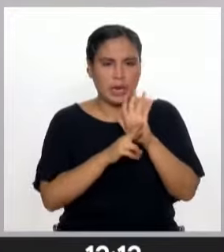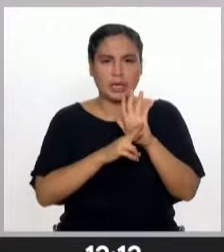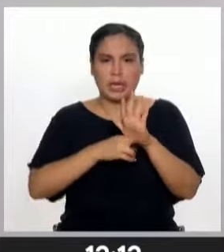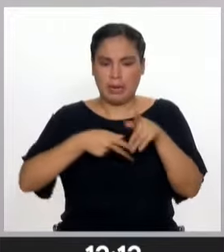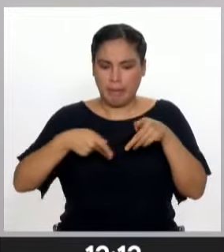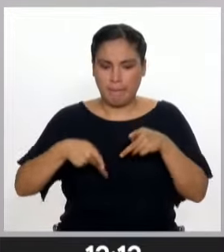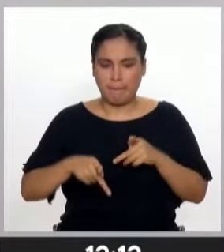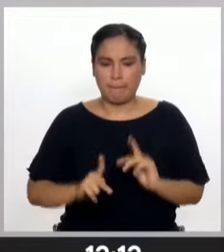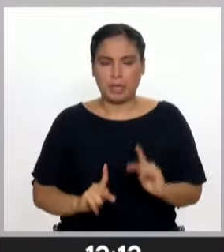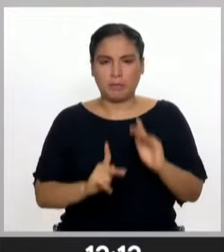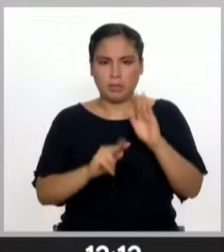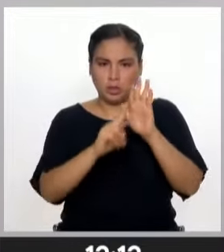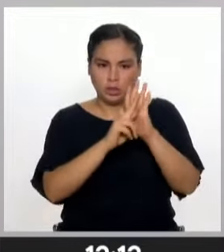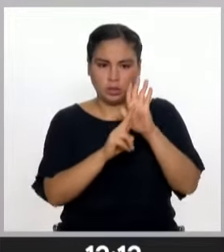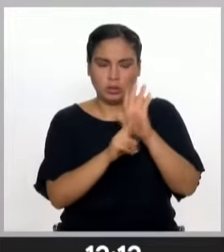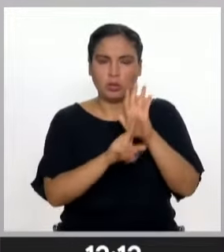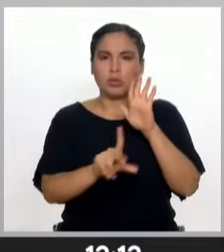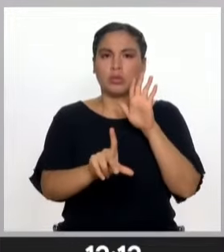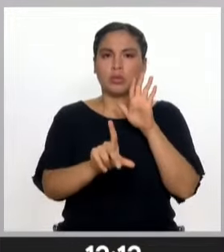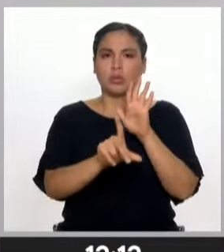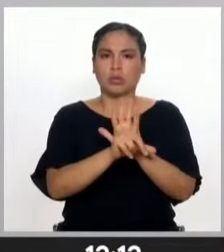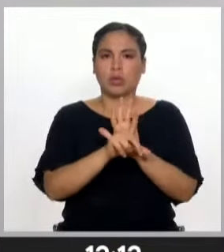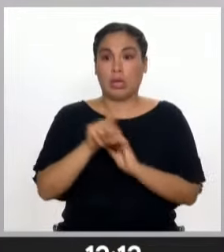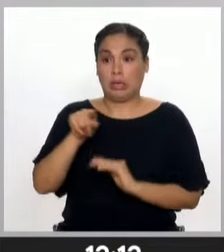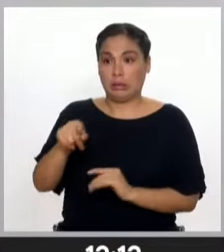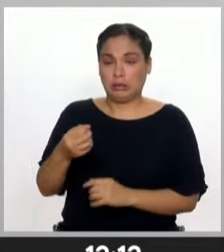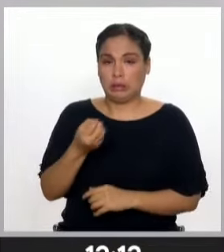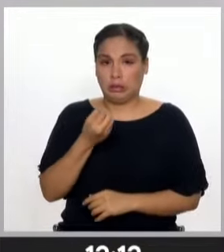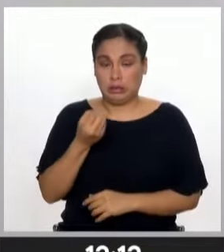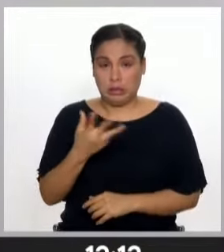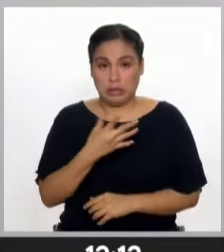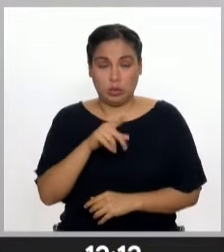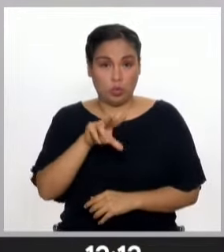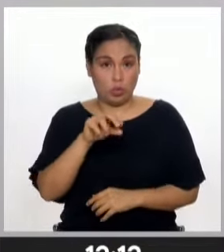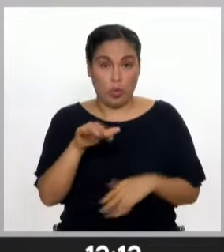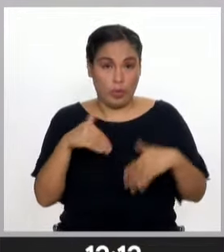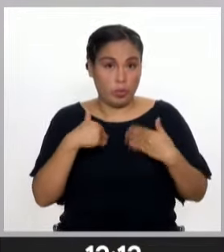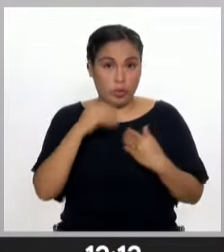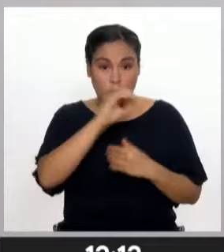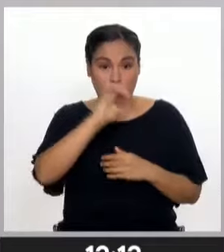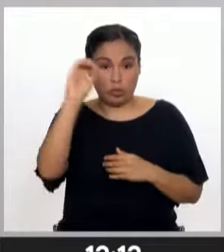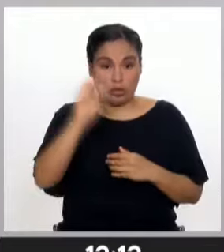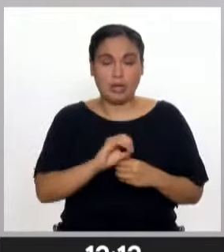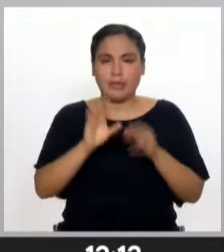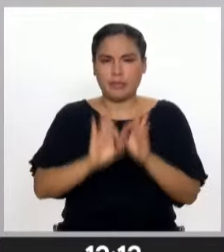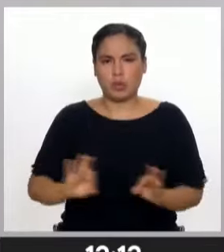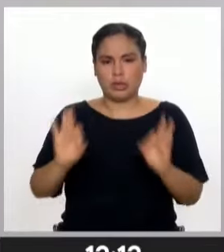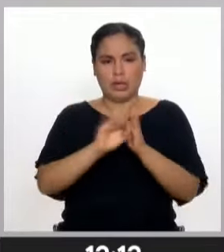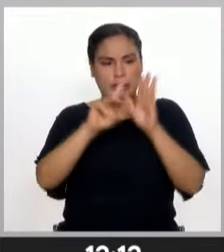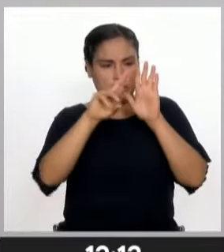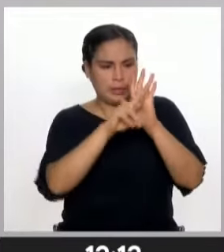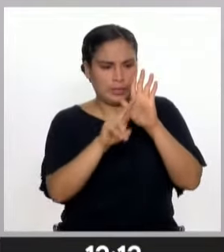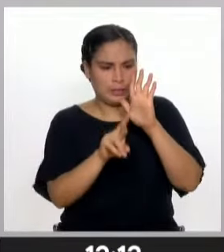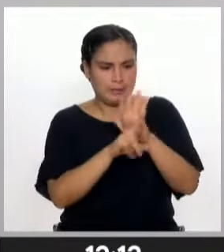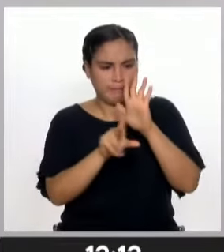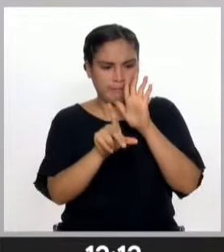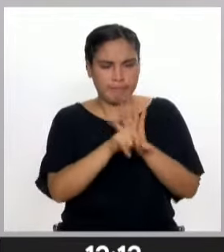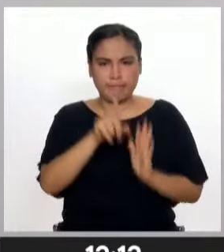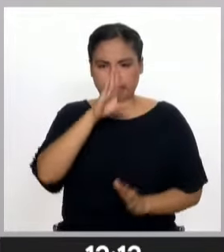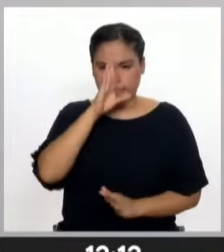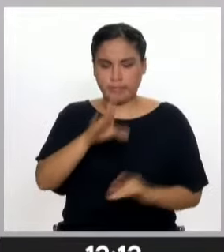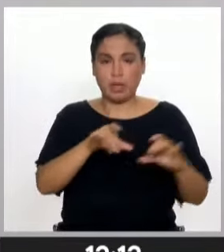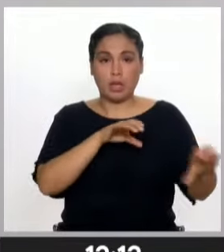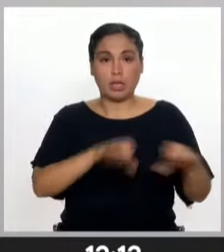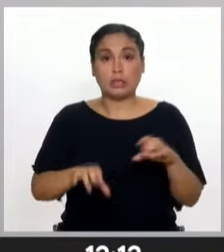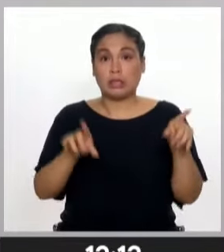haber... competencia en cierto porcentaje en los tramos, tenemos que cumplir, son las reglas del juego, ¿no? Entonces, si también en la